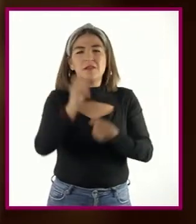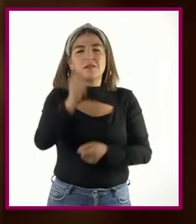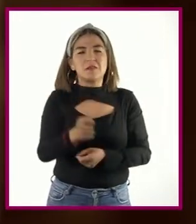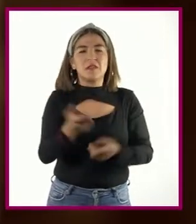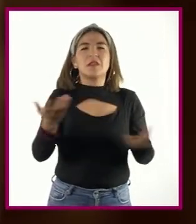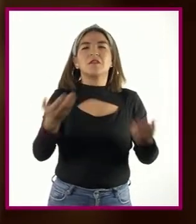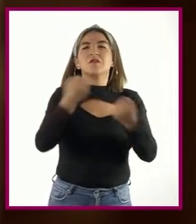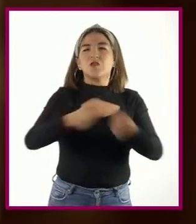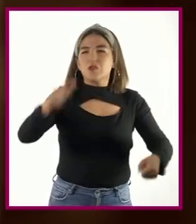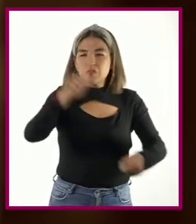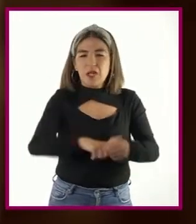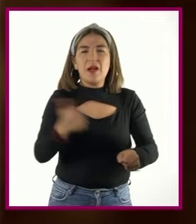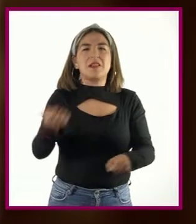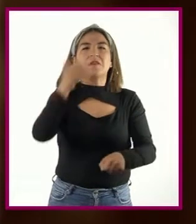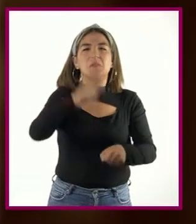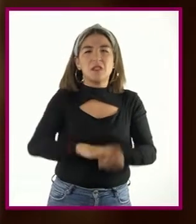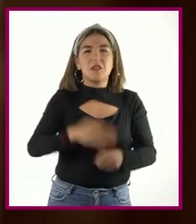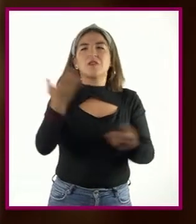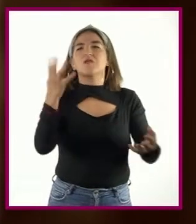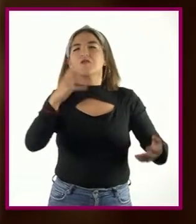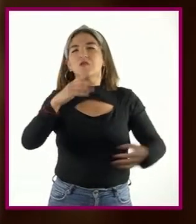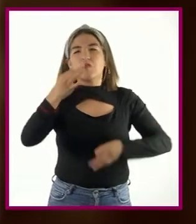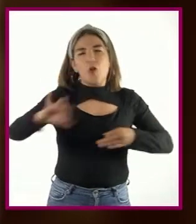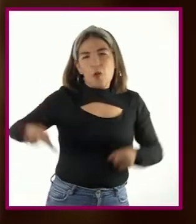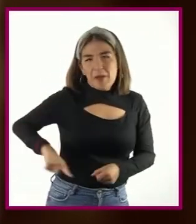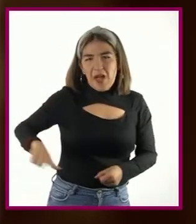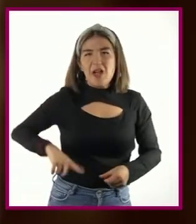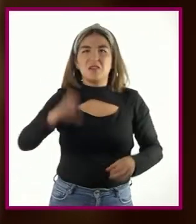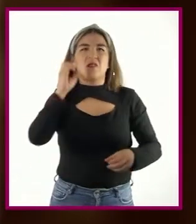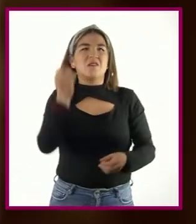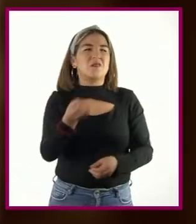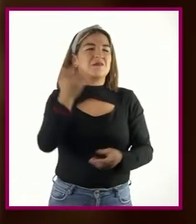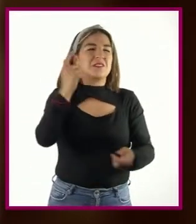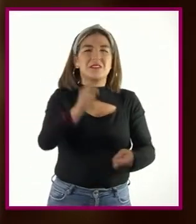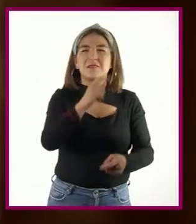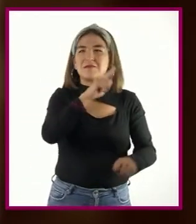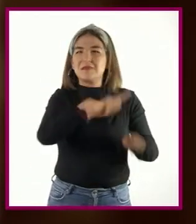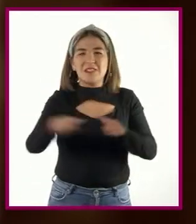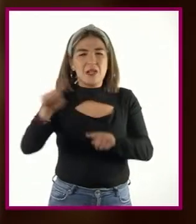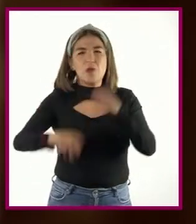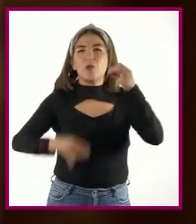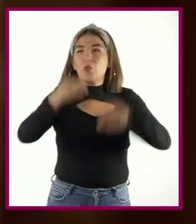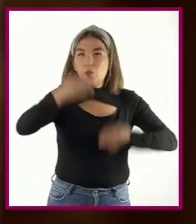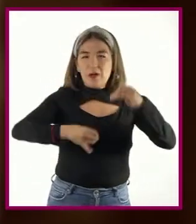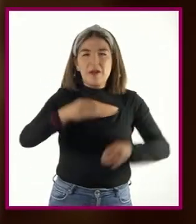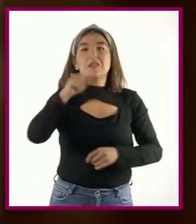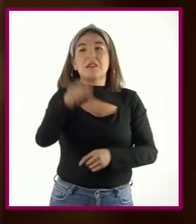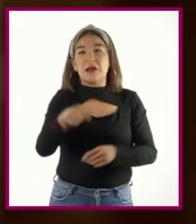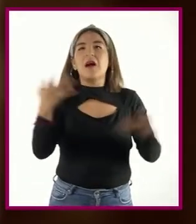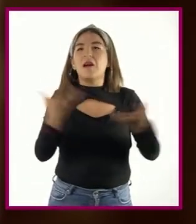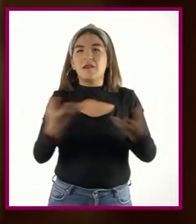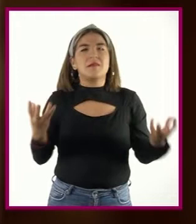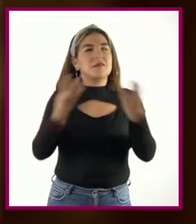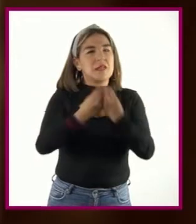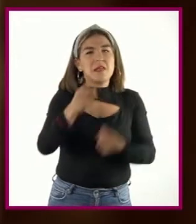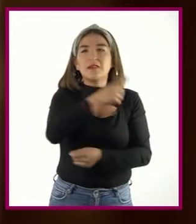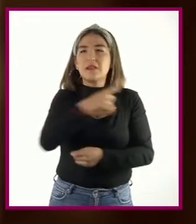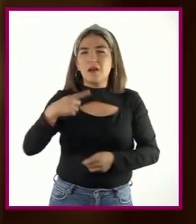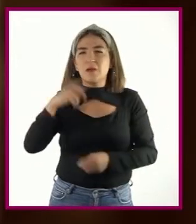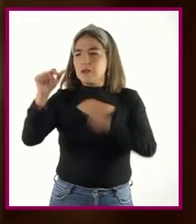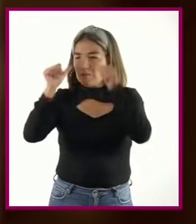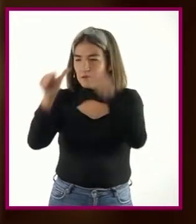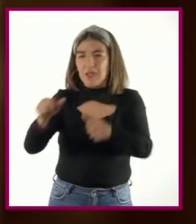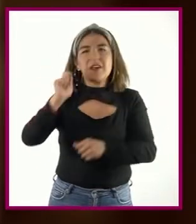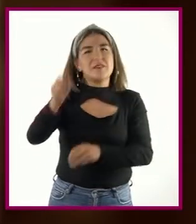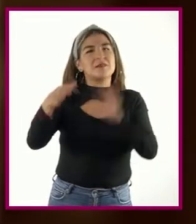asuntos civiles, administrativos, penales, de cualquier índole, que ellos formen parte, deben de escuchárseles.